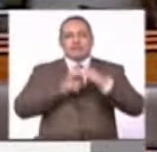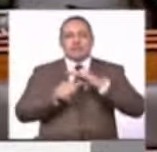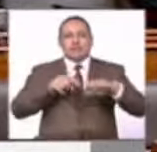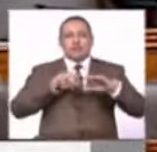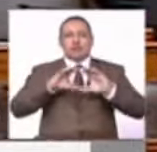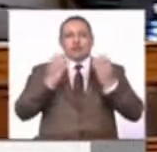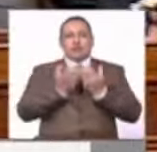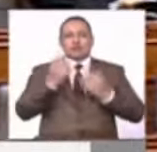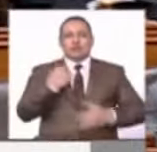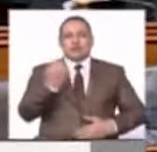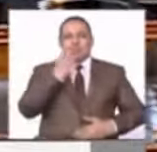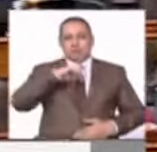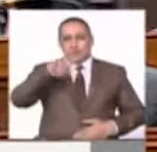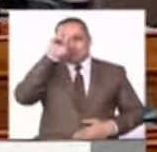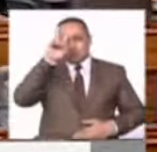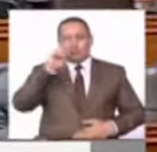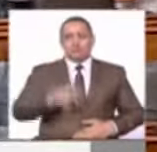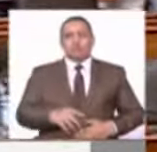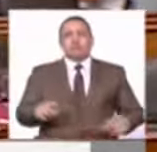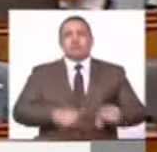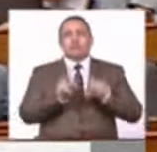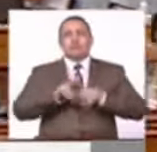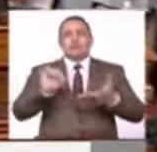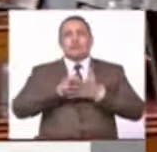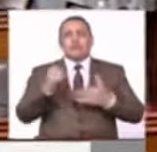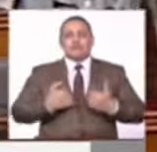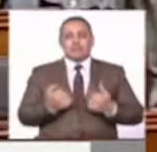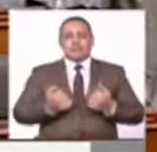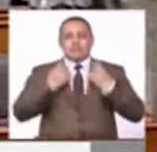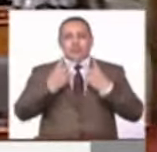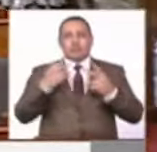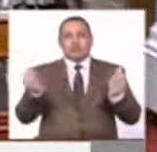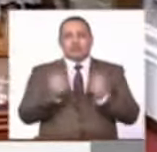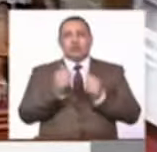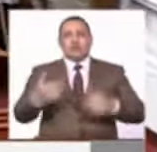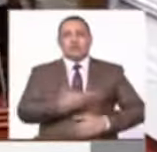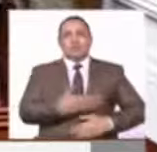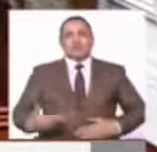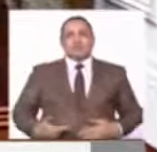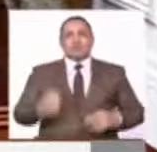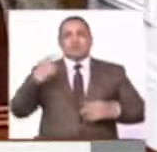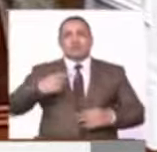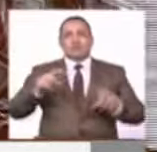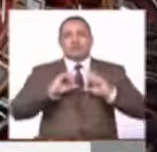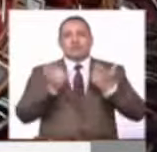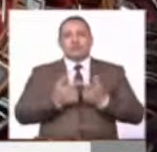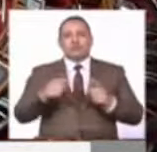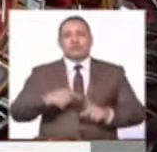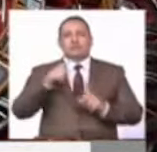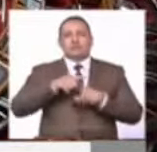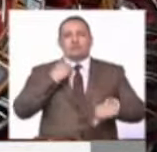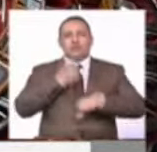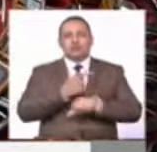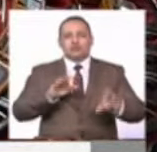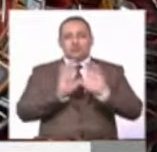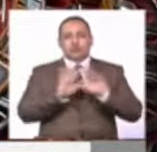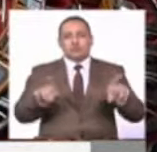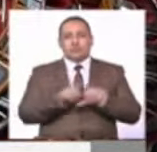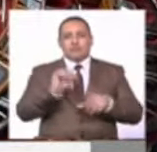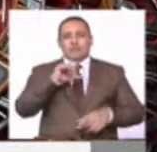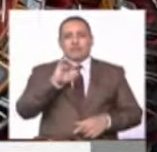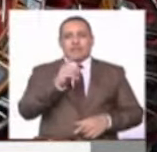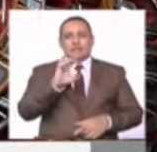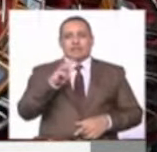representación nacional esto luego de que la presidenta de la subcomisión de acusaciones constitucionales lady